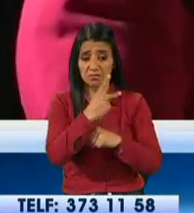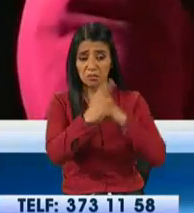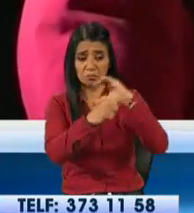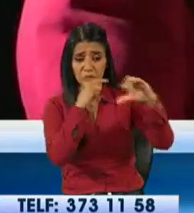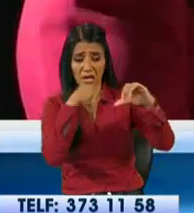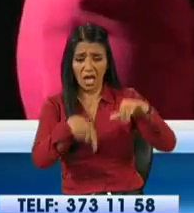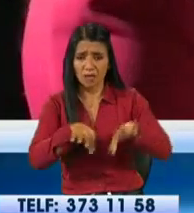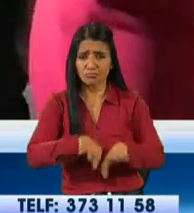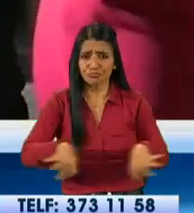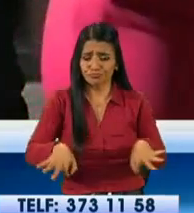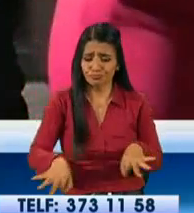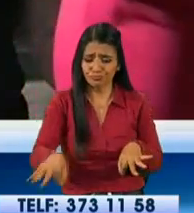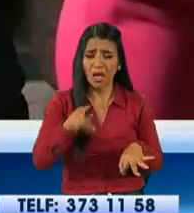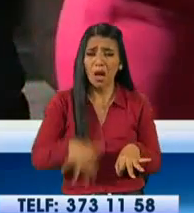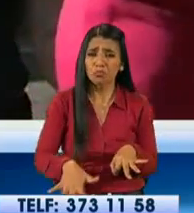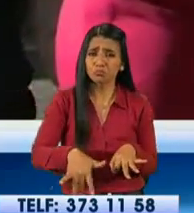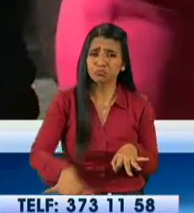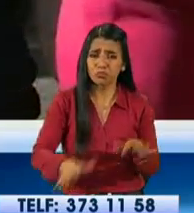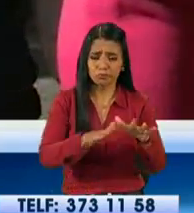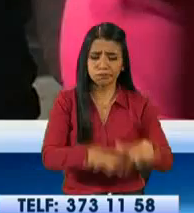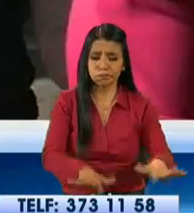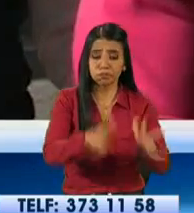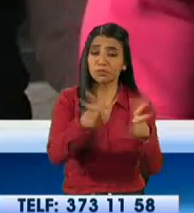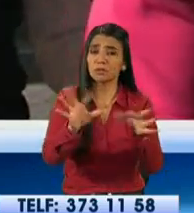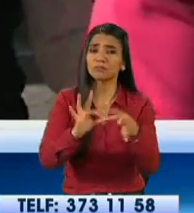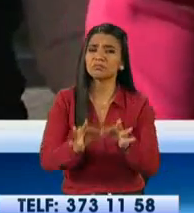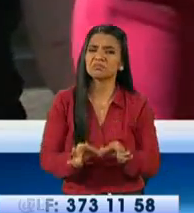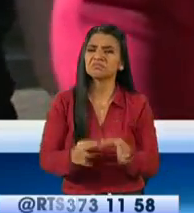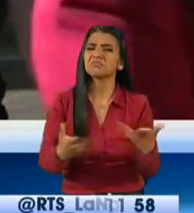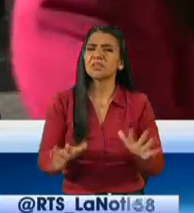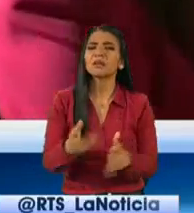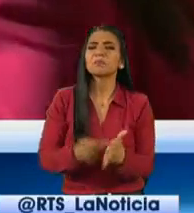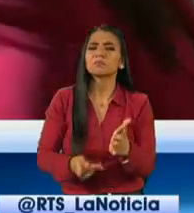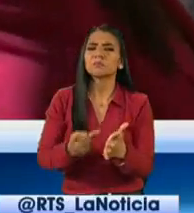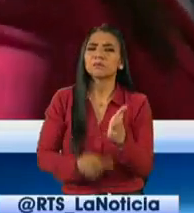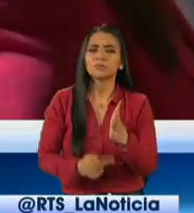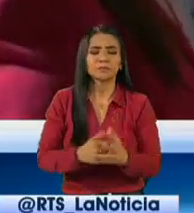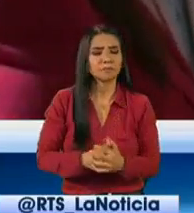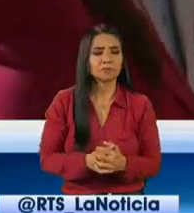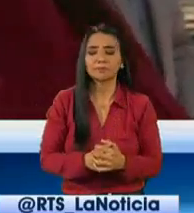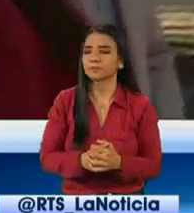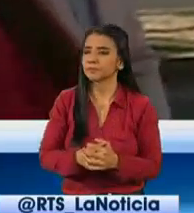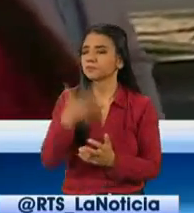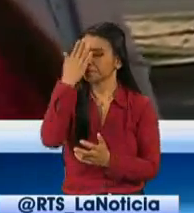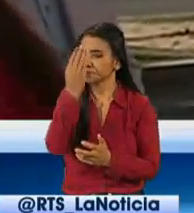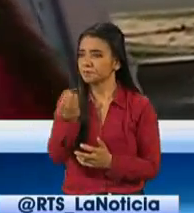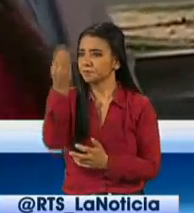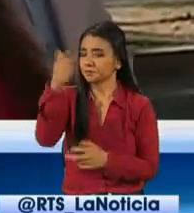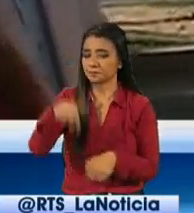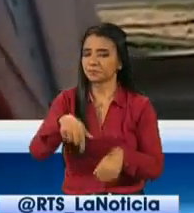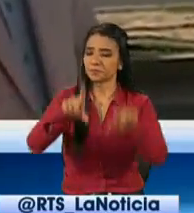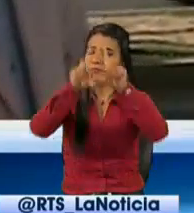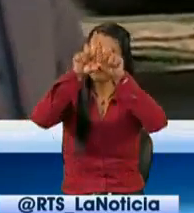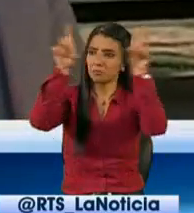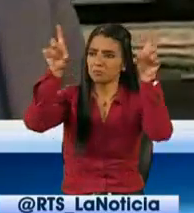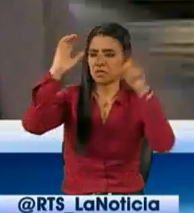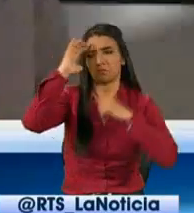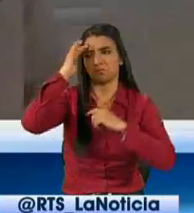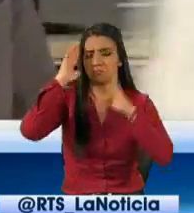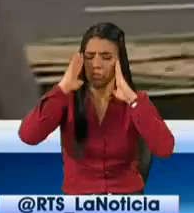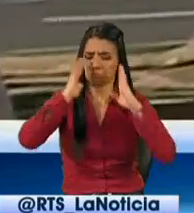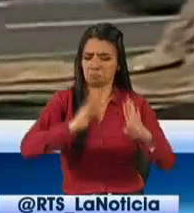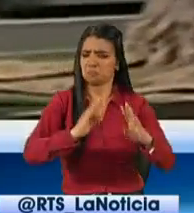había una fuga de agua y ustedes ya la repararon. ¿Qué es lo que pasó acá? Buenos días. Bueno, la empresa preocupada por